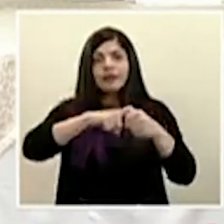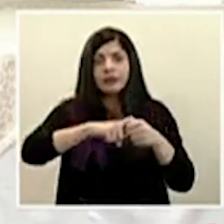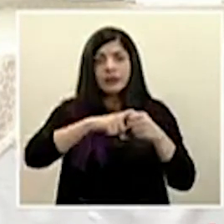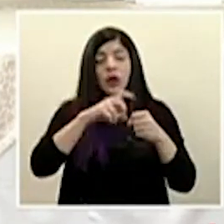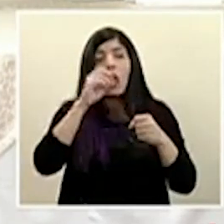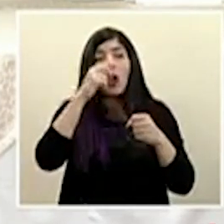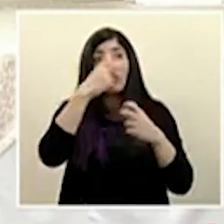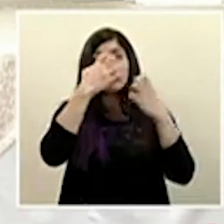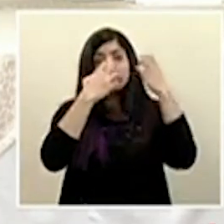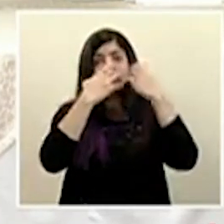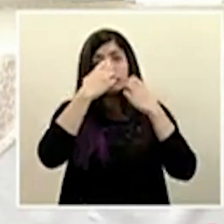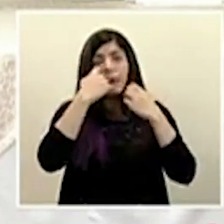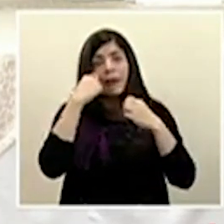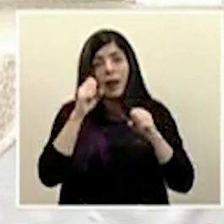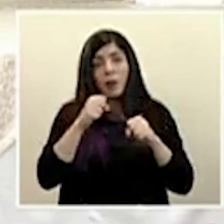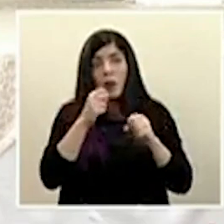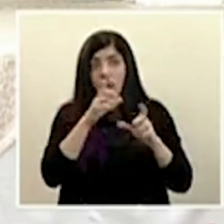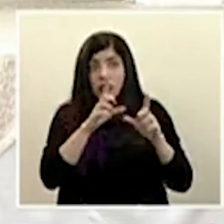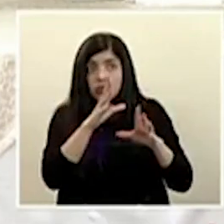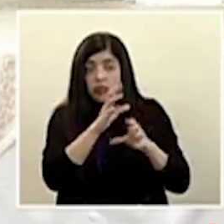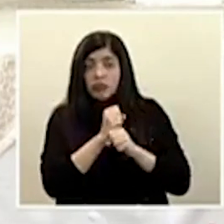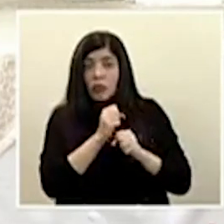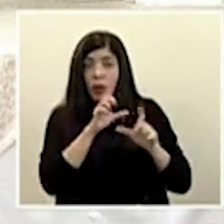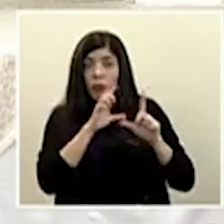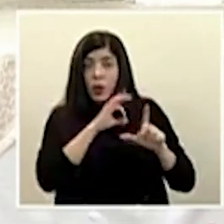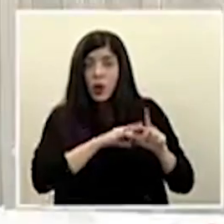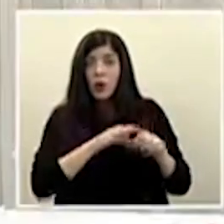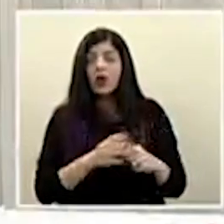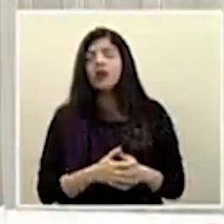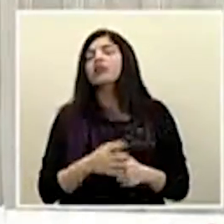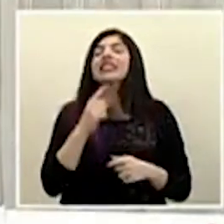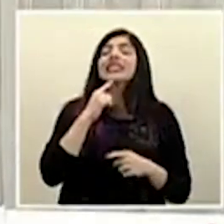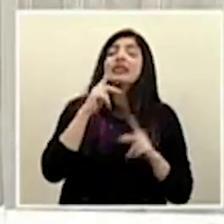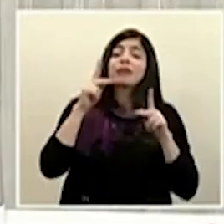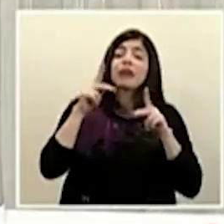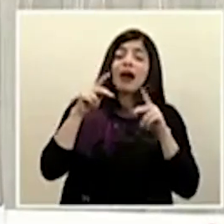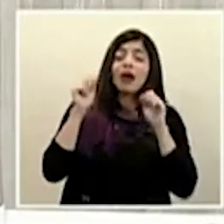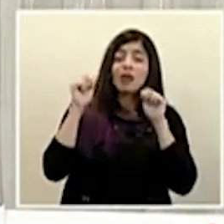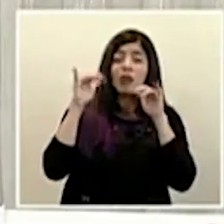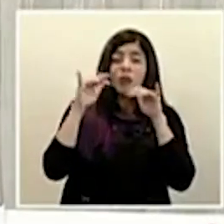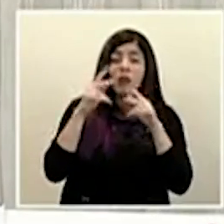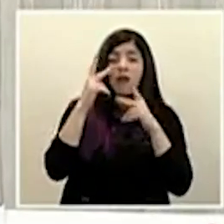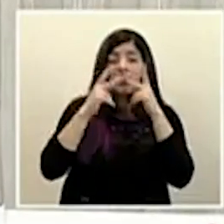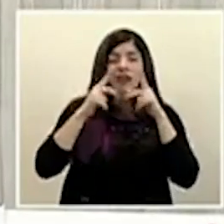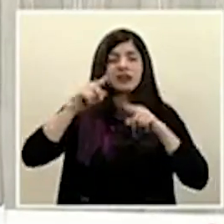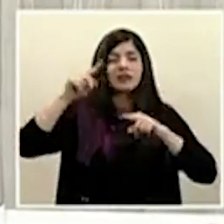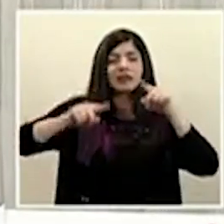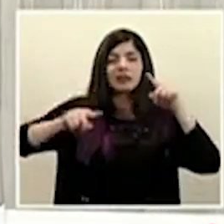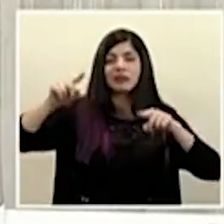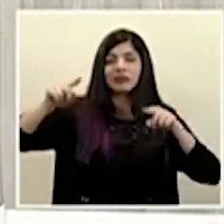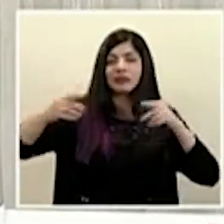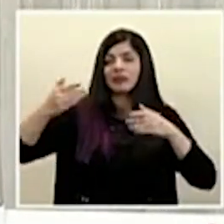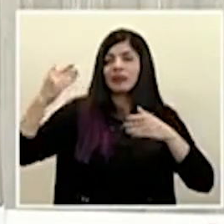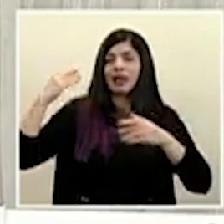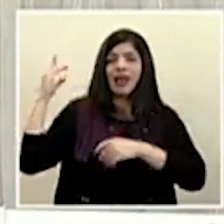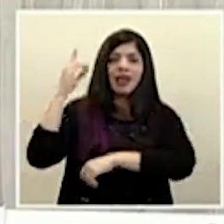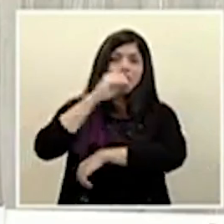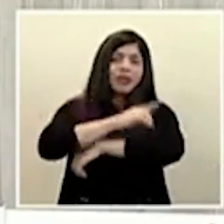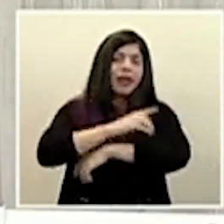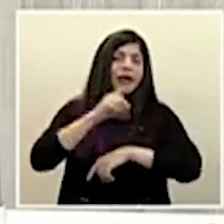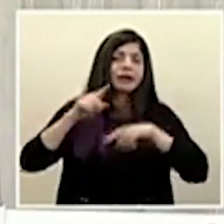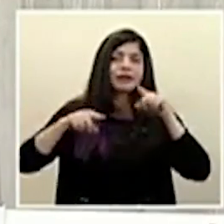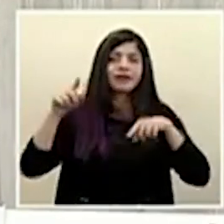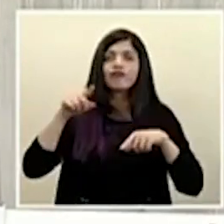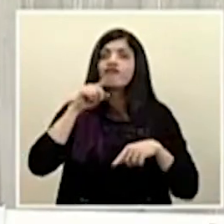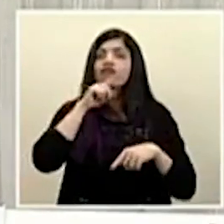ser valorado para el plan Proteger? El tráfico varía significativamente en los últimos días. En realidad ha